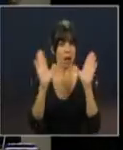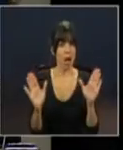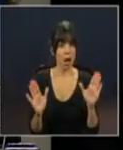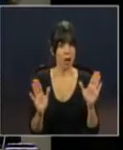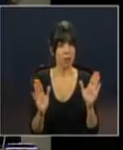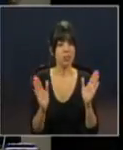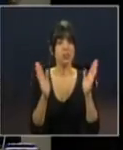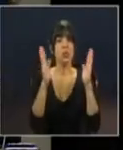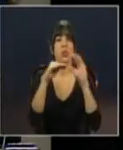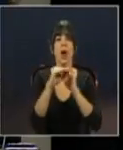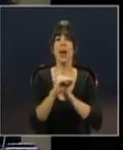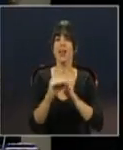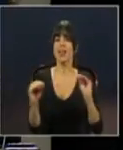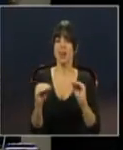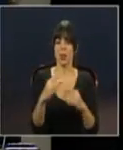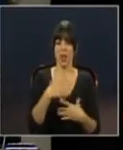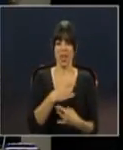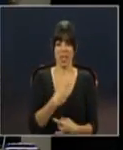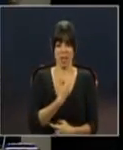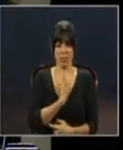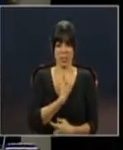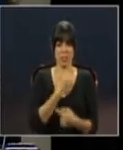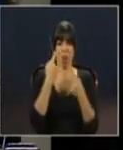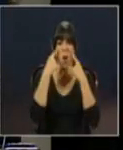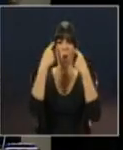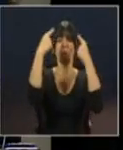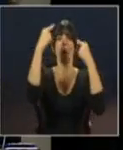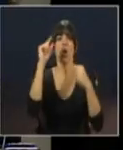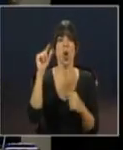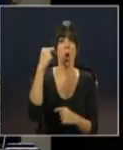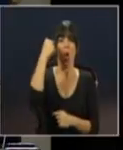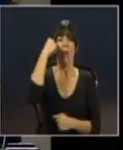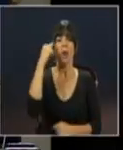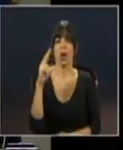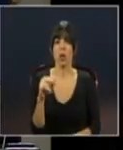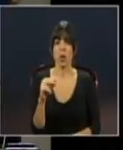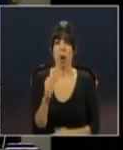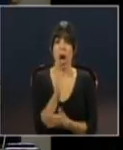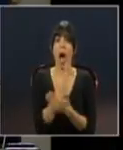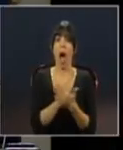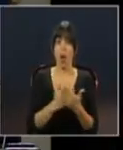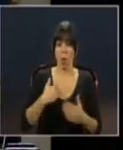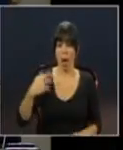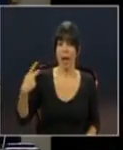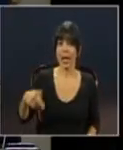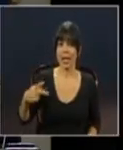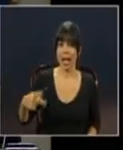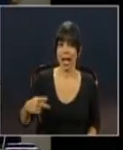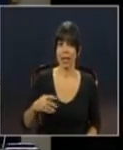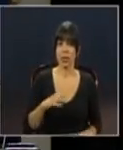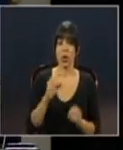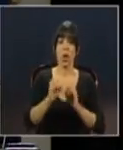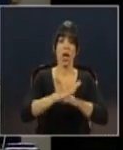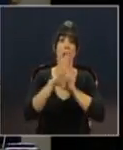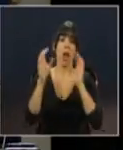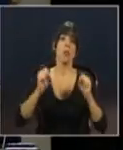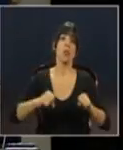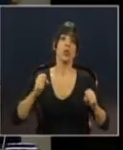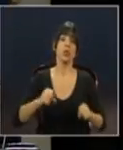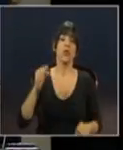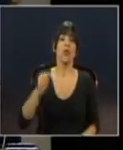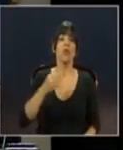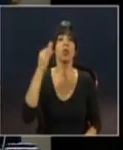no hay ningún interés en reconocerle logro alguno a este gobierno, aún a costa de poner en riesgo lo que a todas luces podría ser un